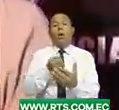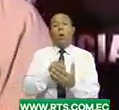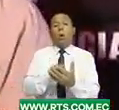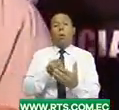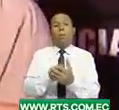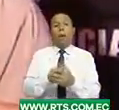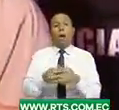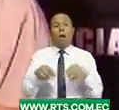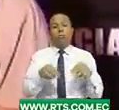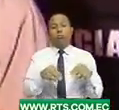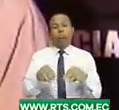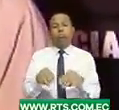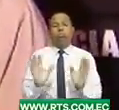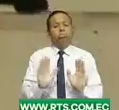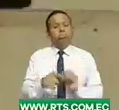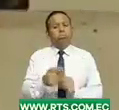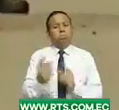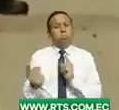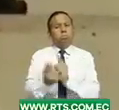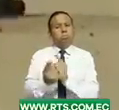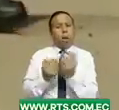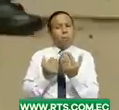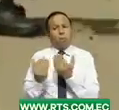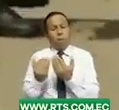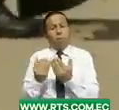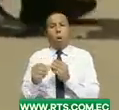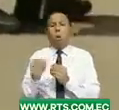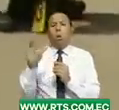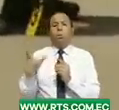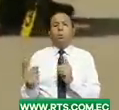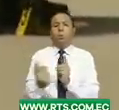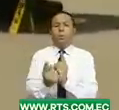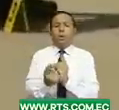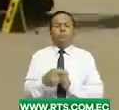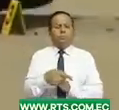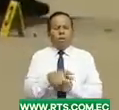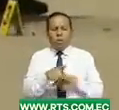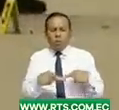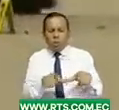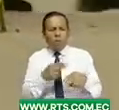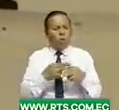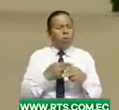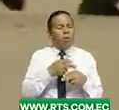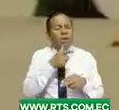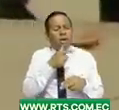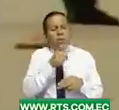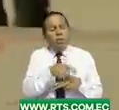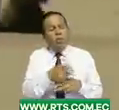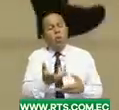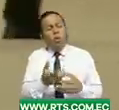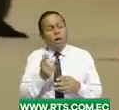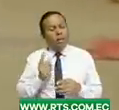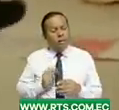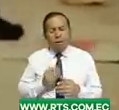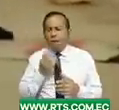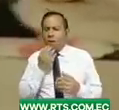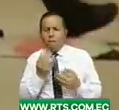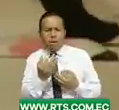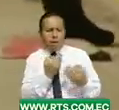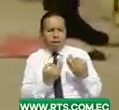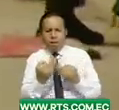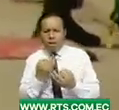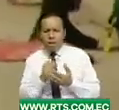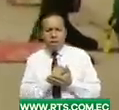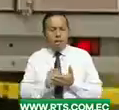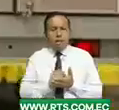persona. En el lugar verificaron la identidad del occiso y otros detalles del crimen. Asimismo, se indicó que tratan de indagar con quién más